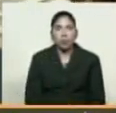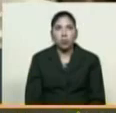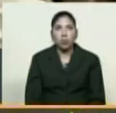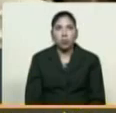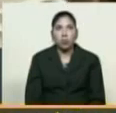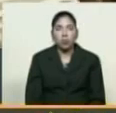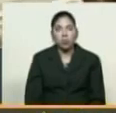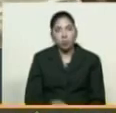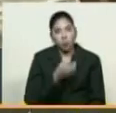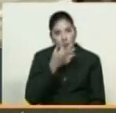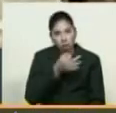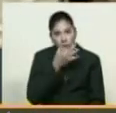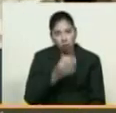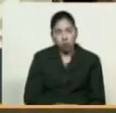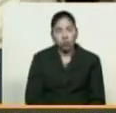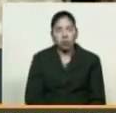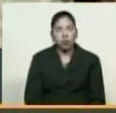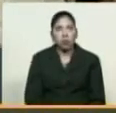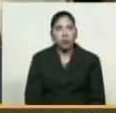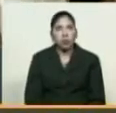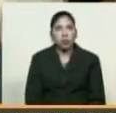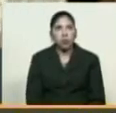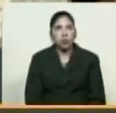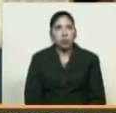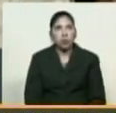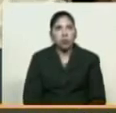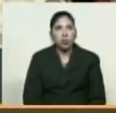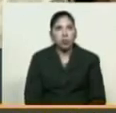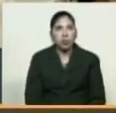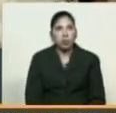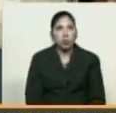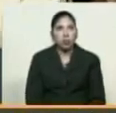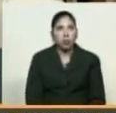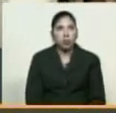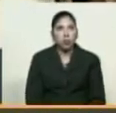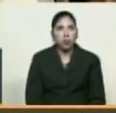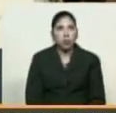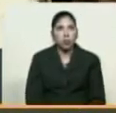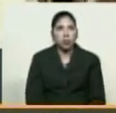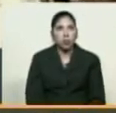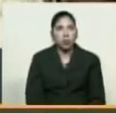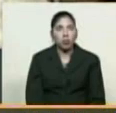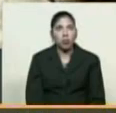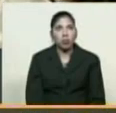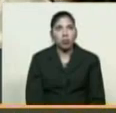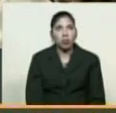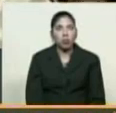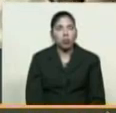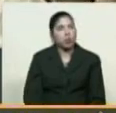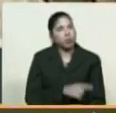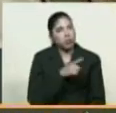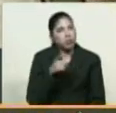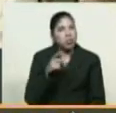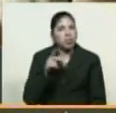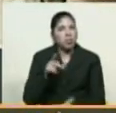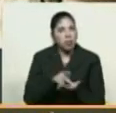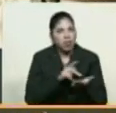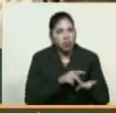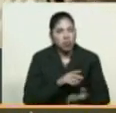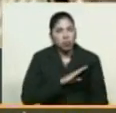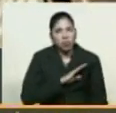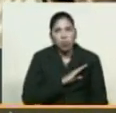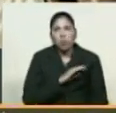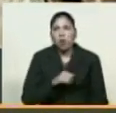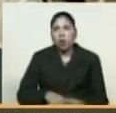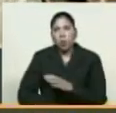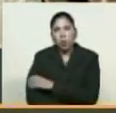Buenas tardes. Buenas tardes. En primera instancia quisiera preguntar cómo deslumbran ustedes desde el partido la participación de la oposición en esta